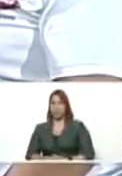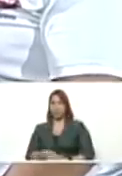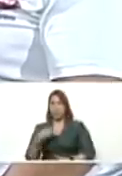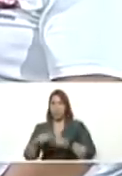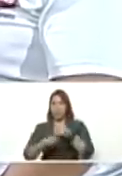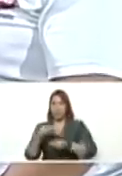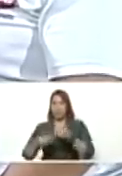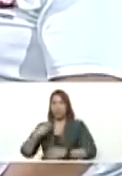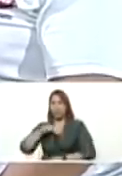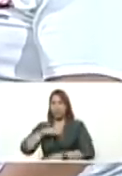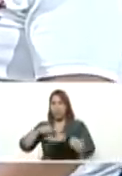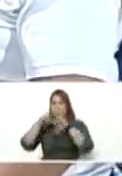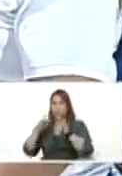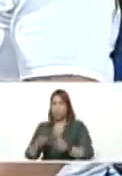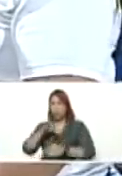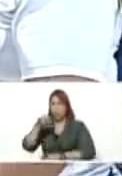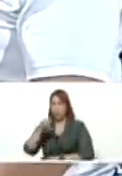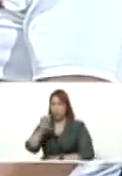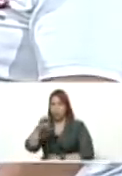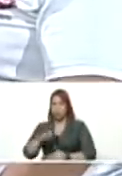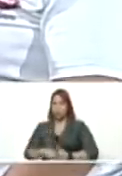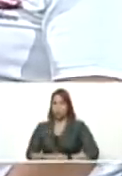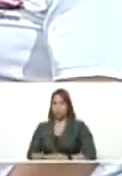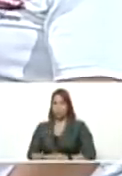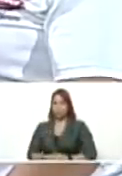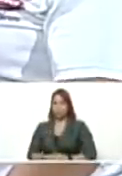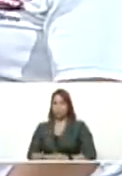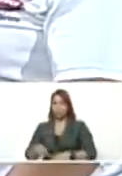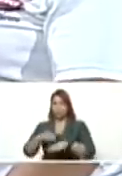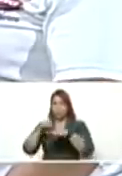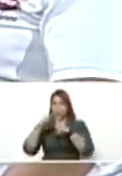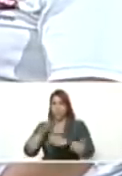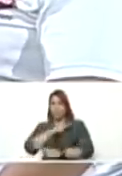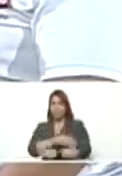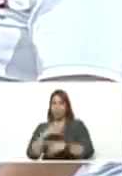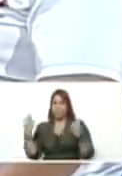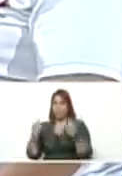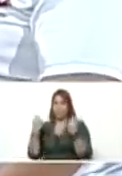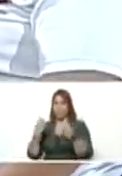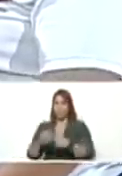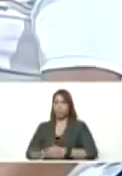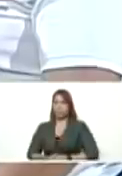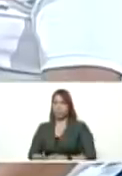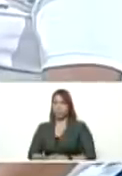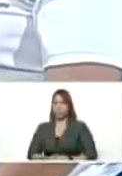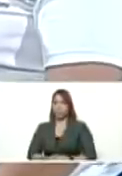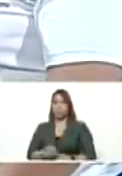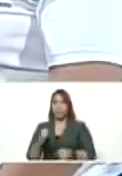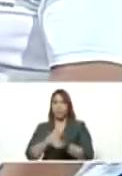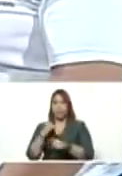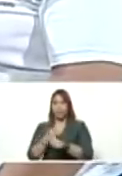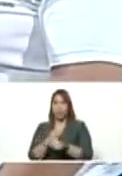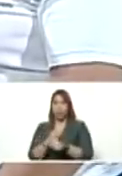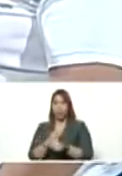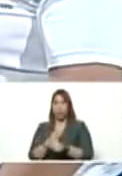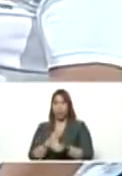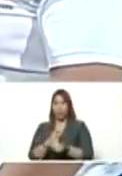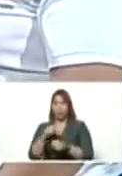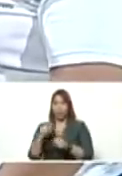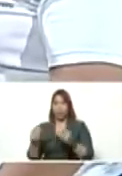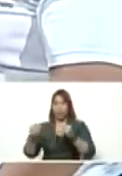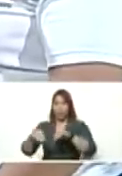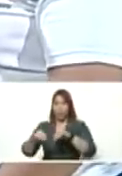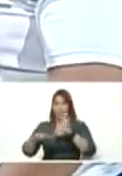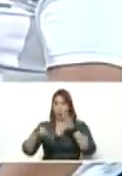por nuestro ministro José Ramón Rivero, ministro del Poder Social del Trabajo. Convenio con